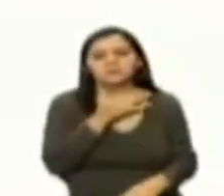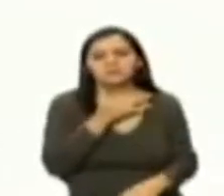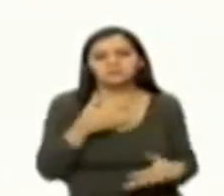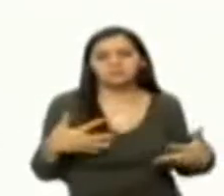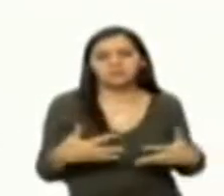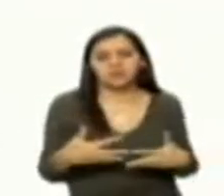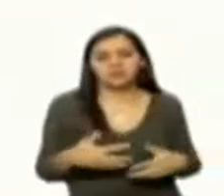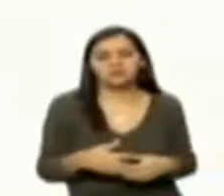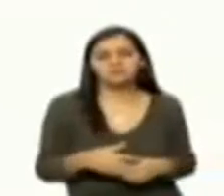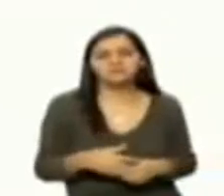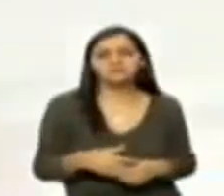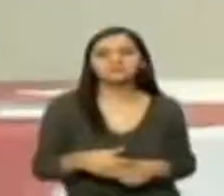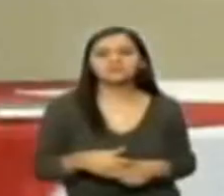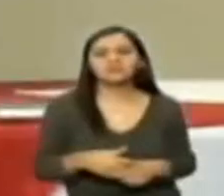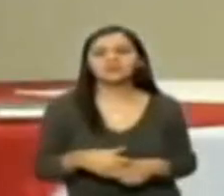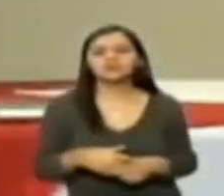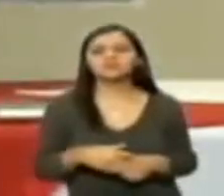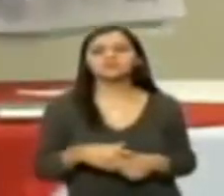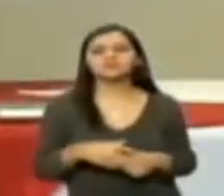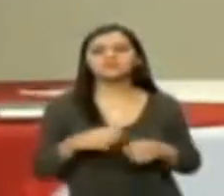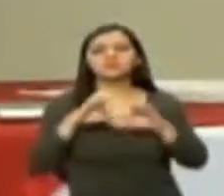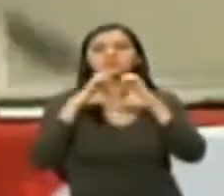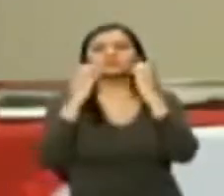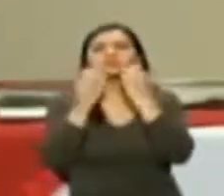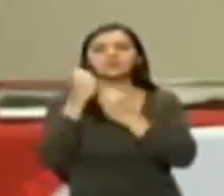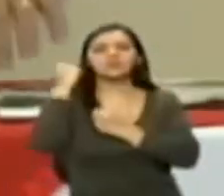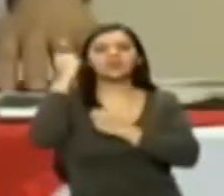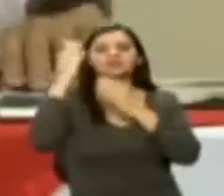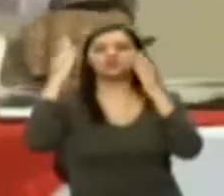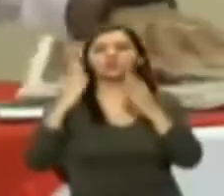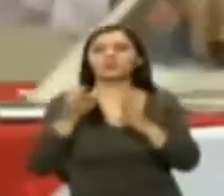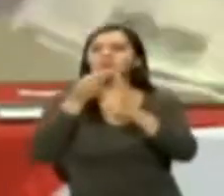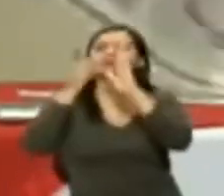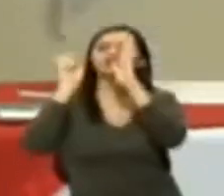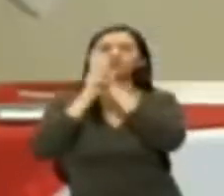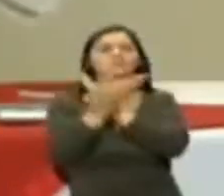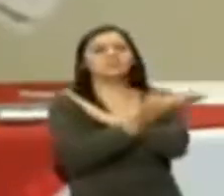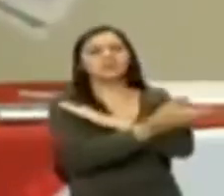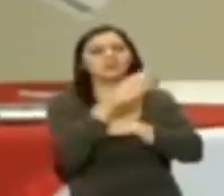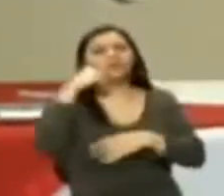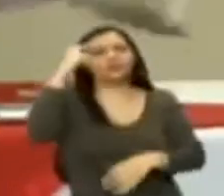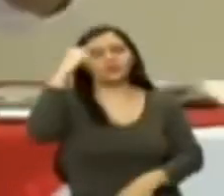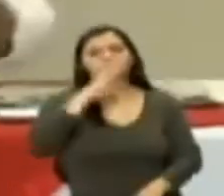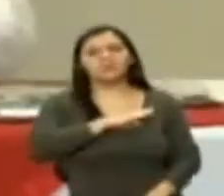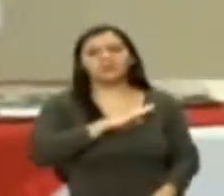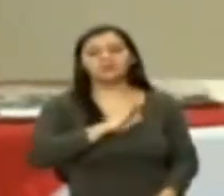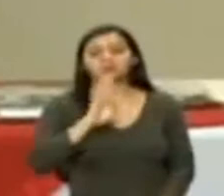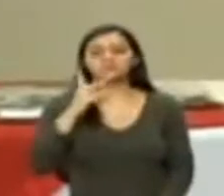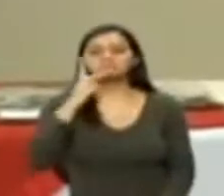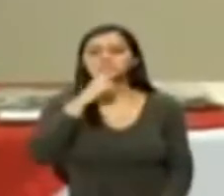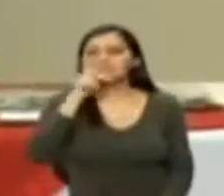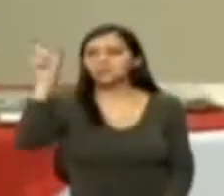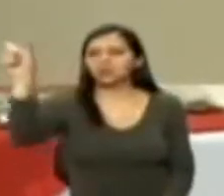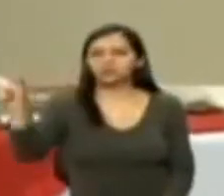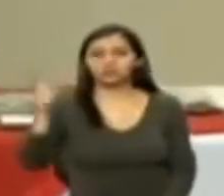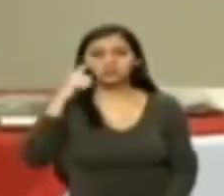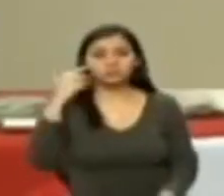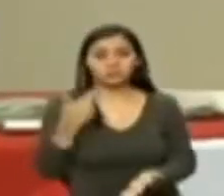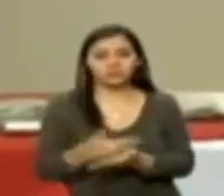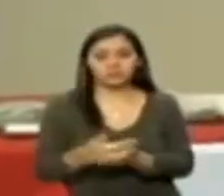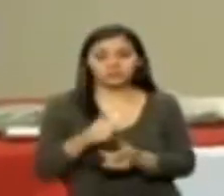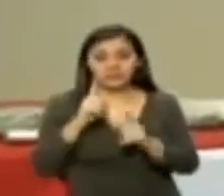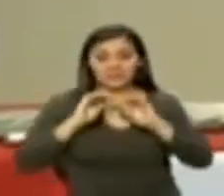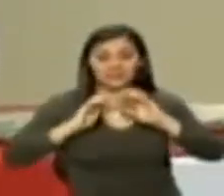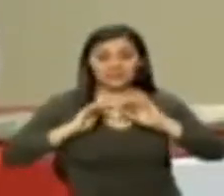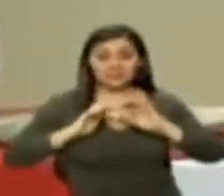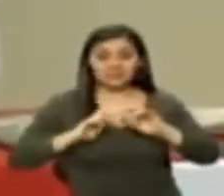mamita, ayúdeme, en el Comisión Interamericana de Derechos Humanos y todas esas cosas. Son unos mentirosos. Hasta septiembre de 2015,